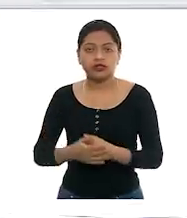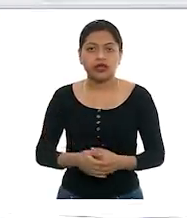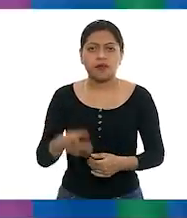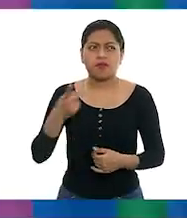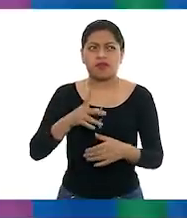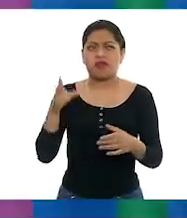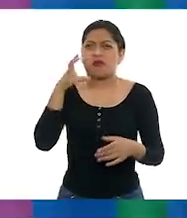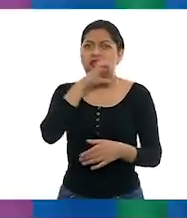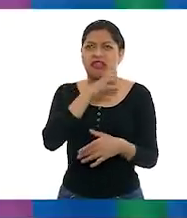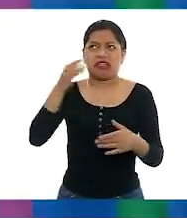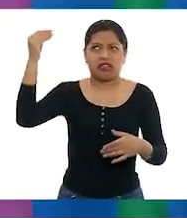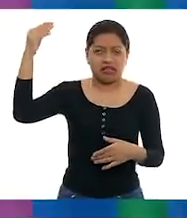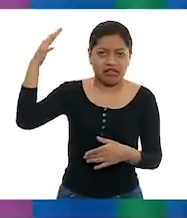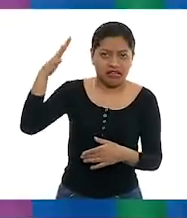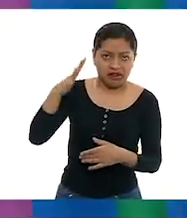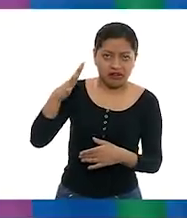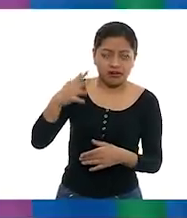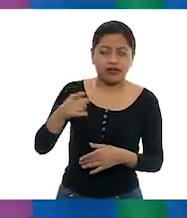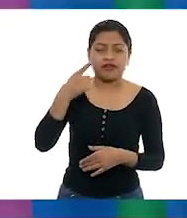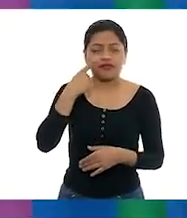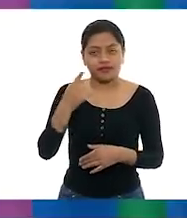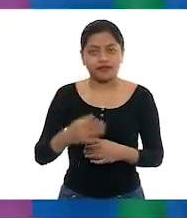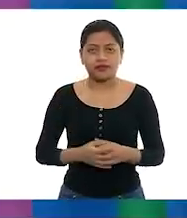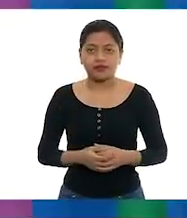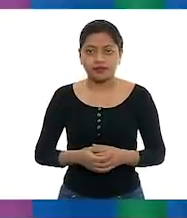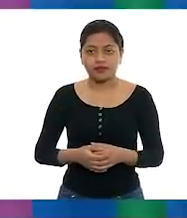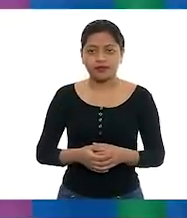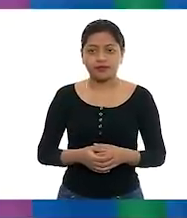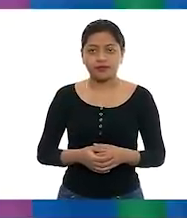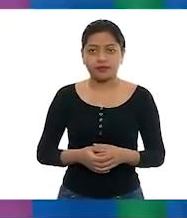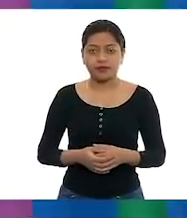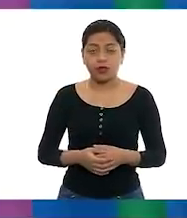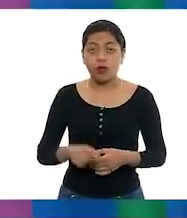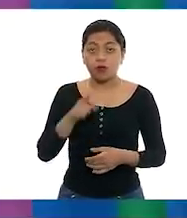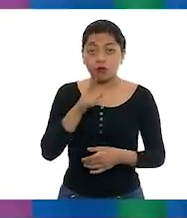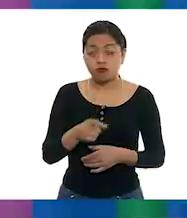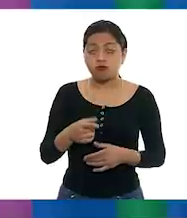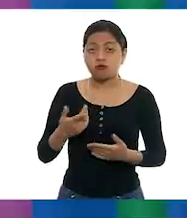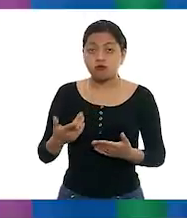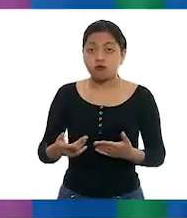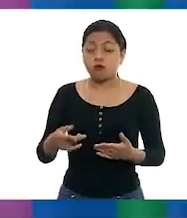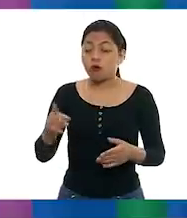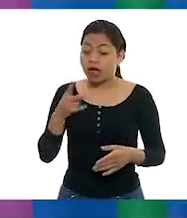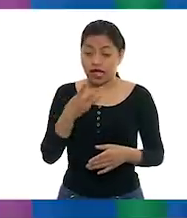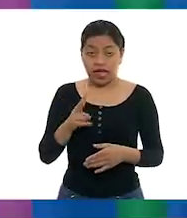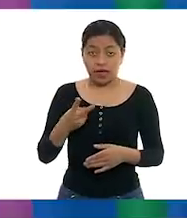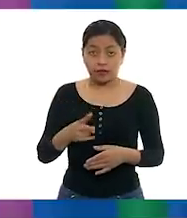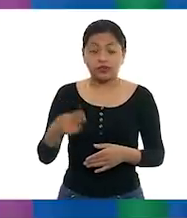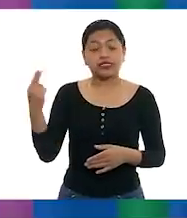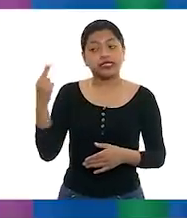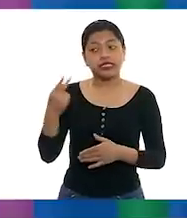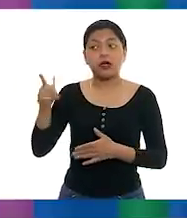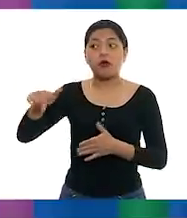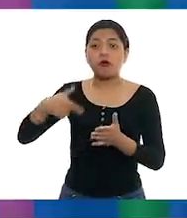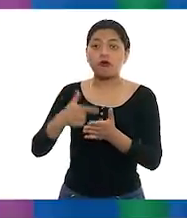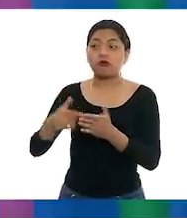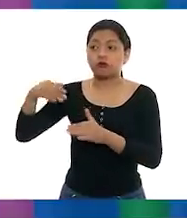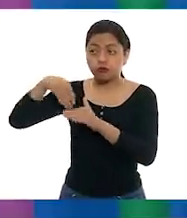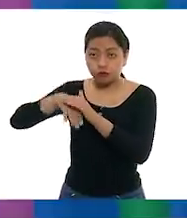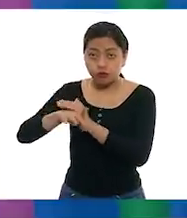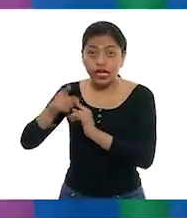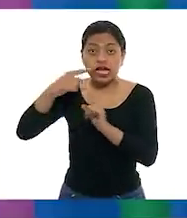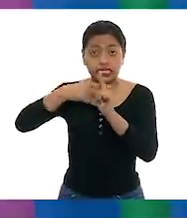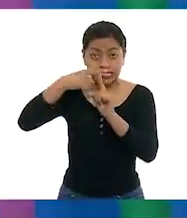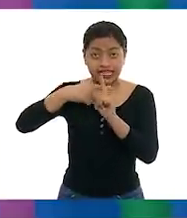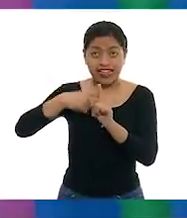calor? Pues es muy simple. Ya sea que invernes o hibernes, debes buscar un lugar acogedor donde la temperatura no